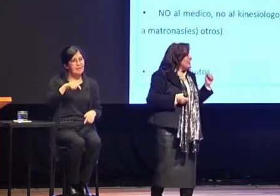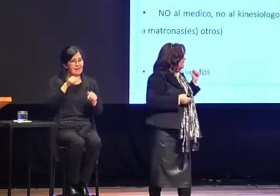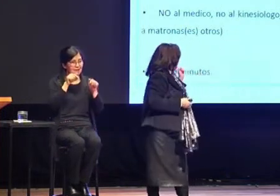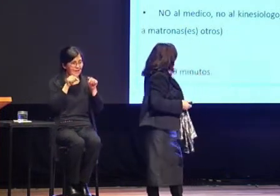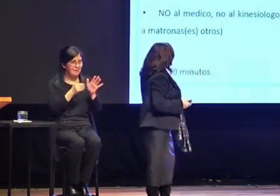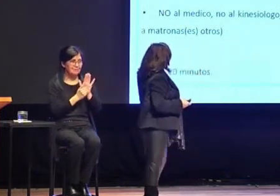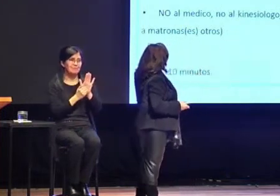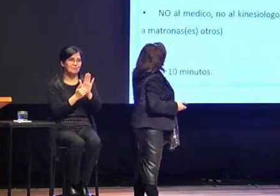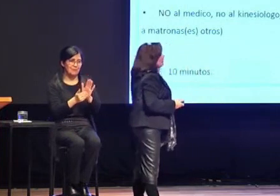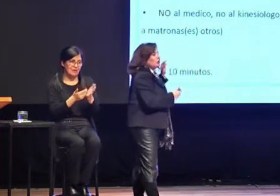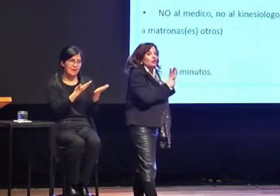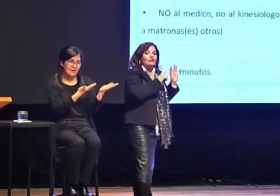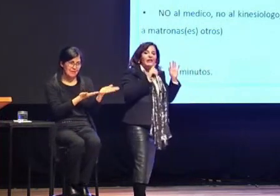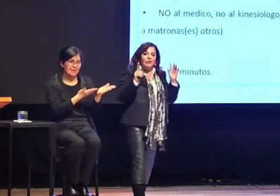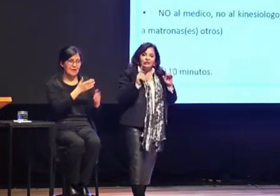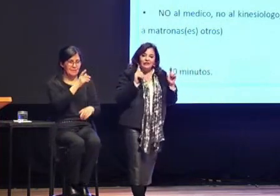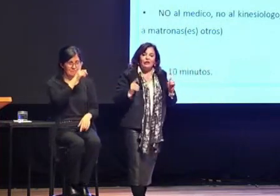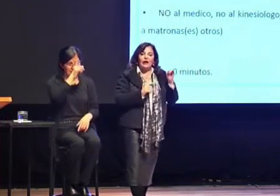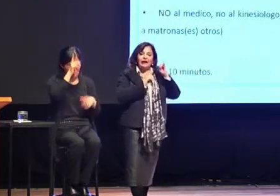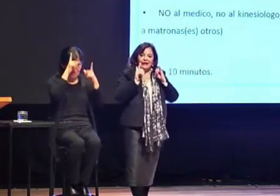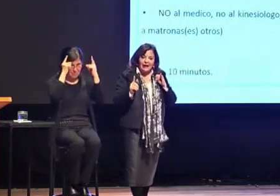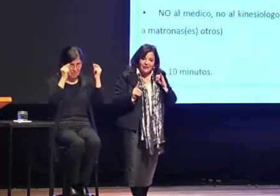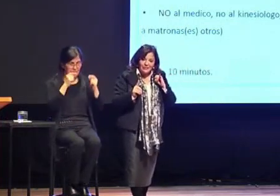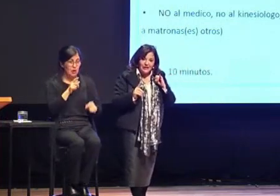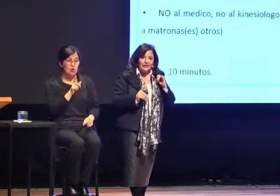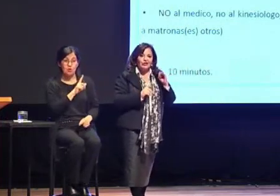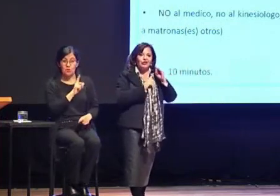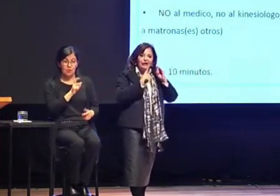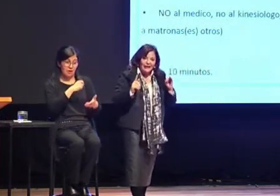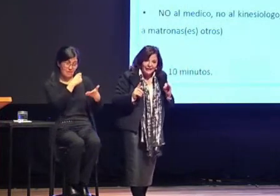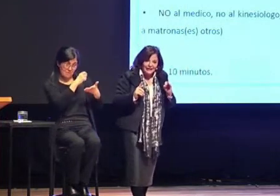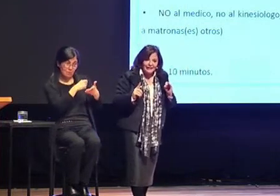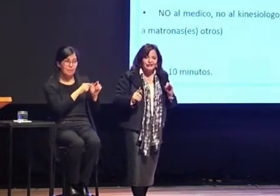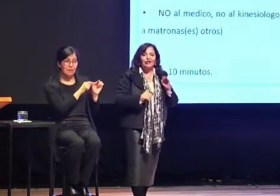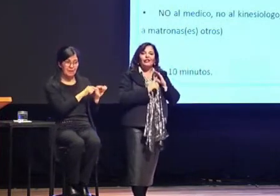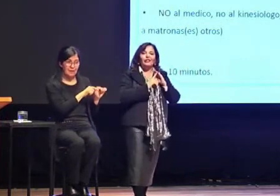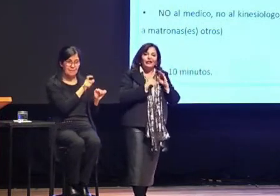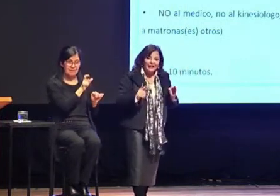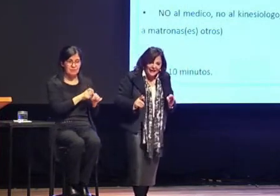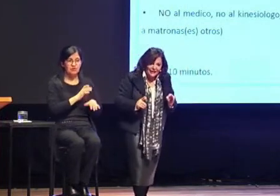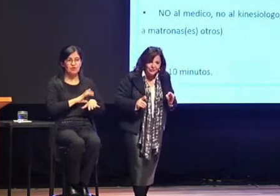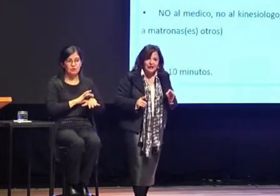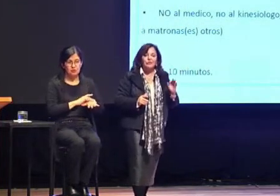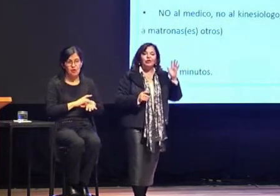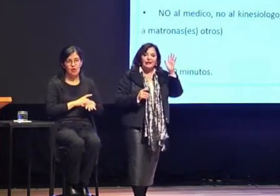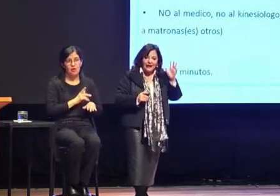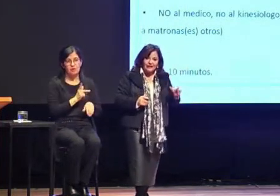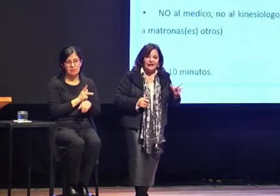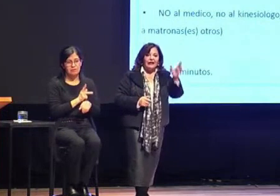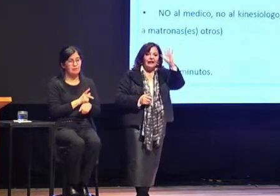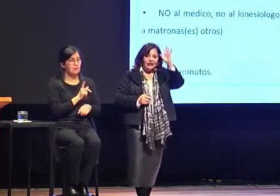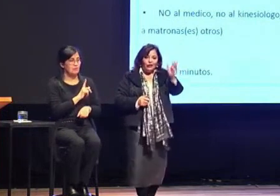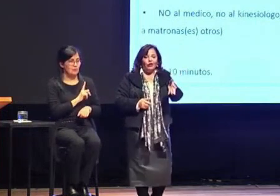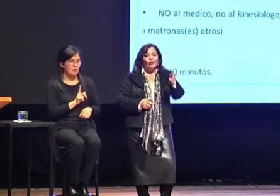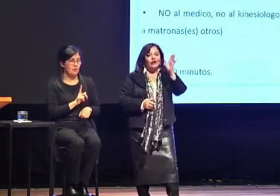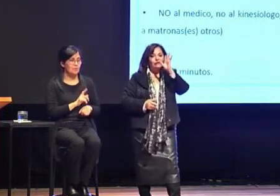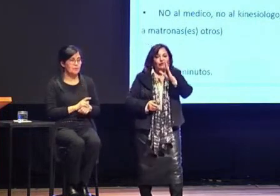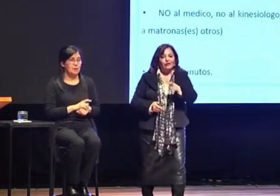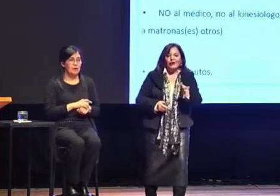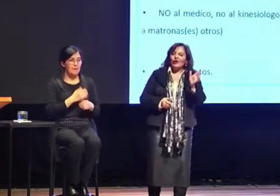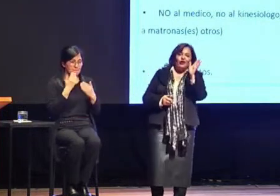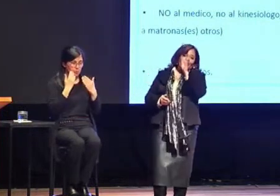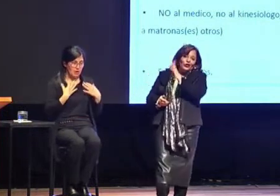es la enfermera, entonces no vamos a evaluar ni al médico, ni al kinesiólogo, ni a la y mostrarle así, con